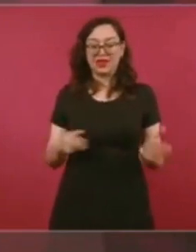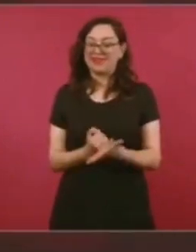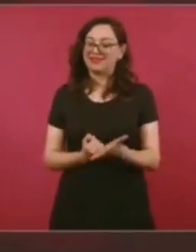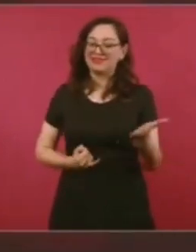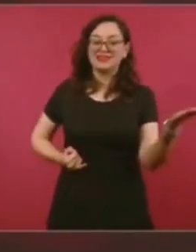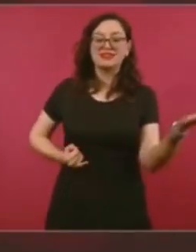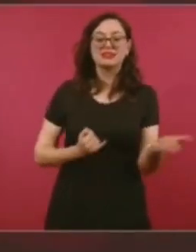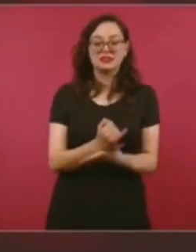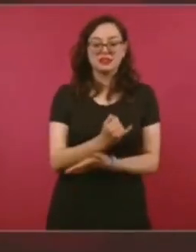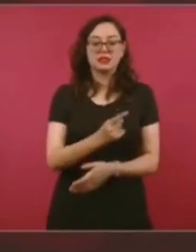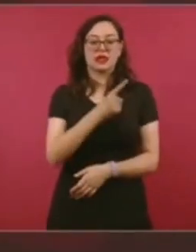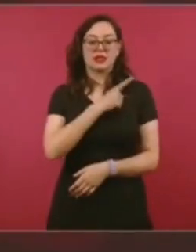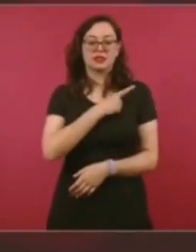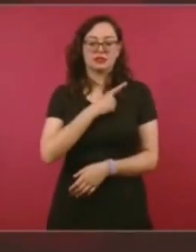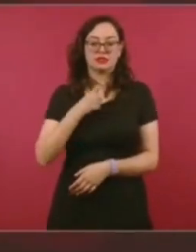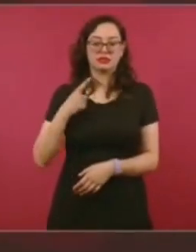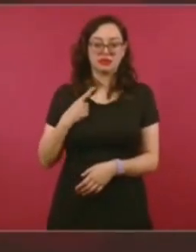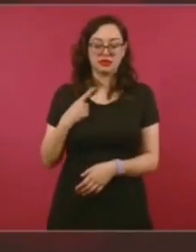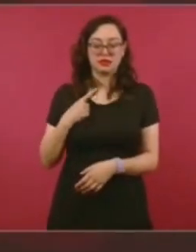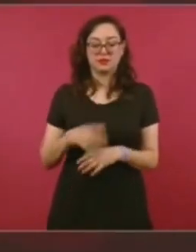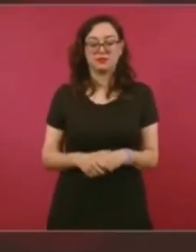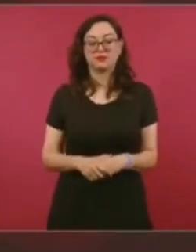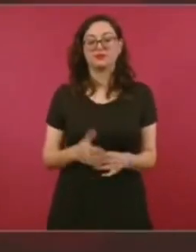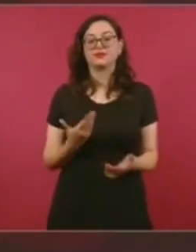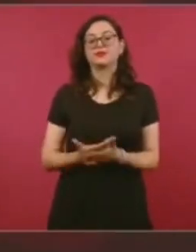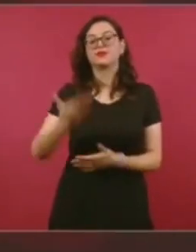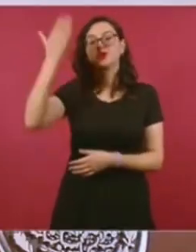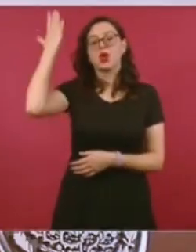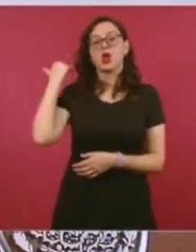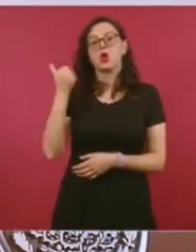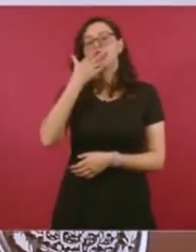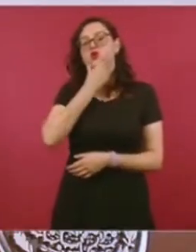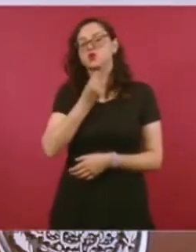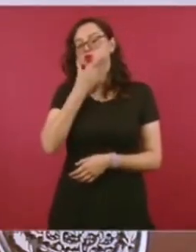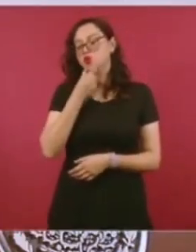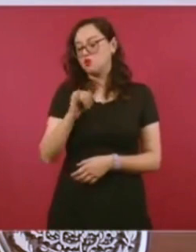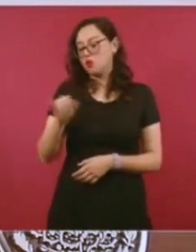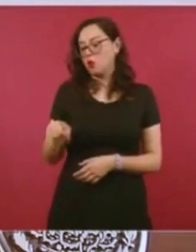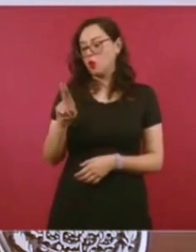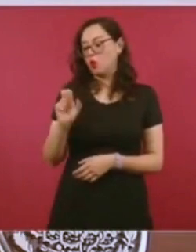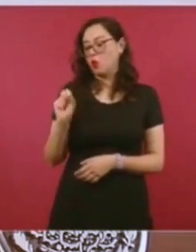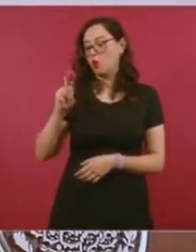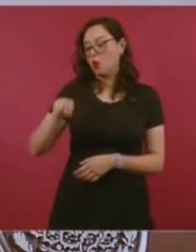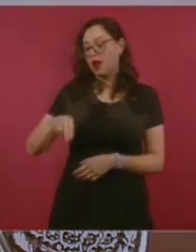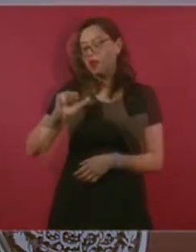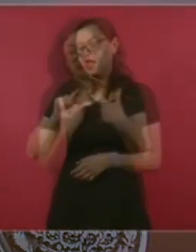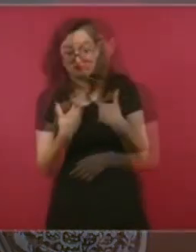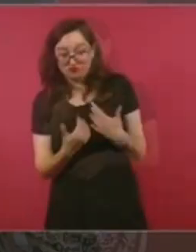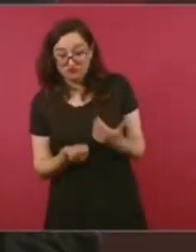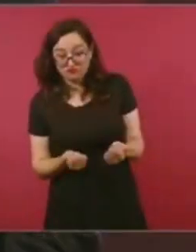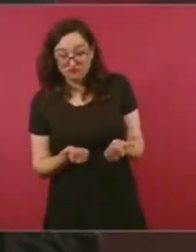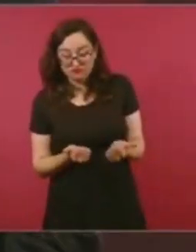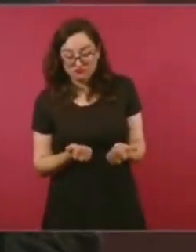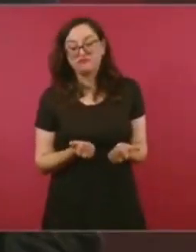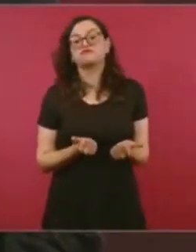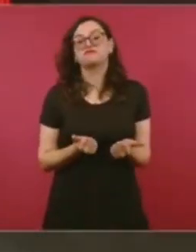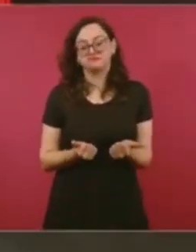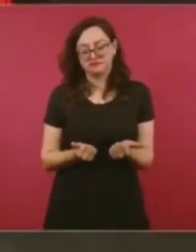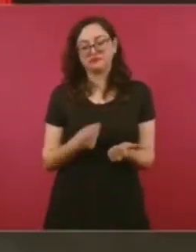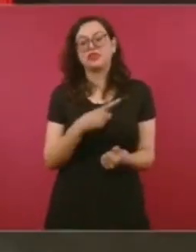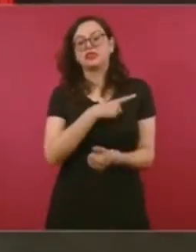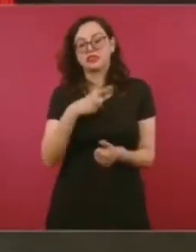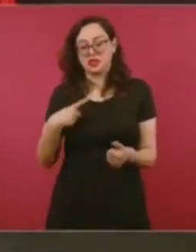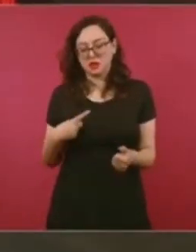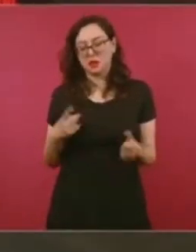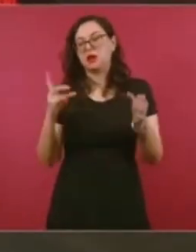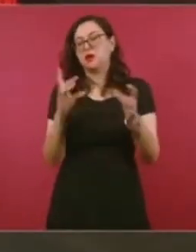gobierno se ha iniciado una verdadera transformación en la que se busca poner fin a estas prácticas corruptas hay dos